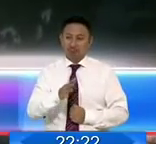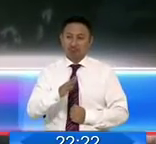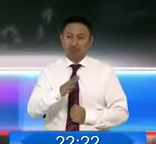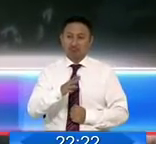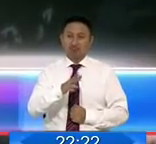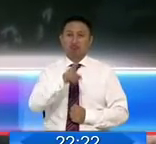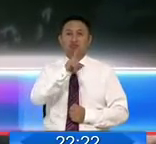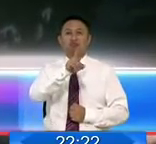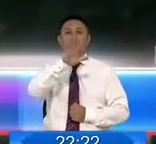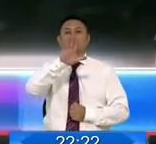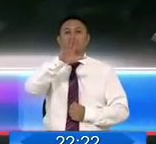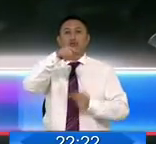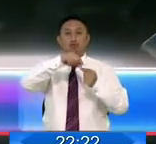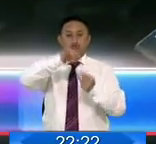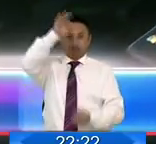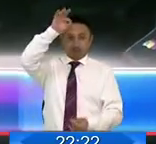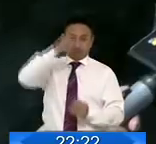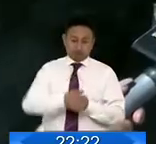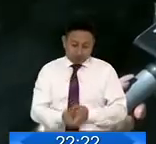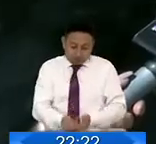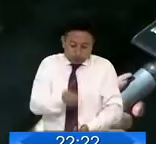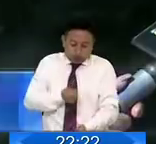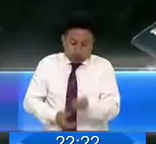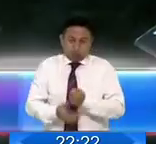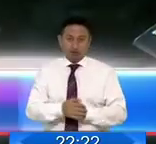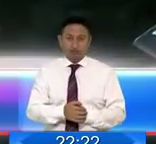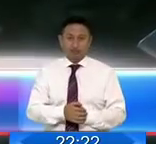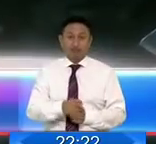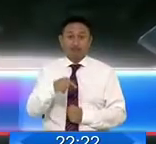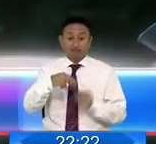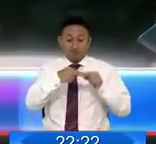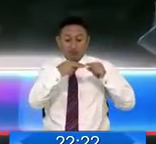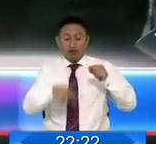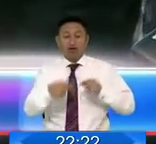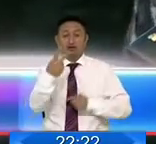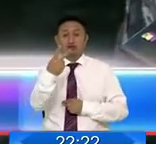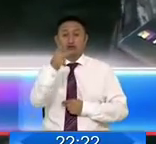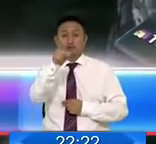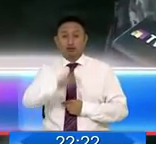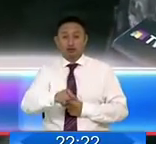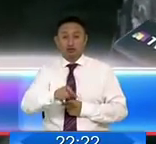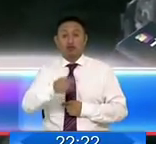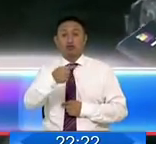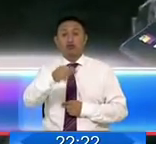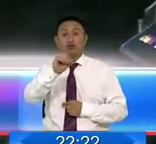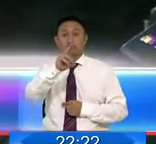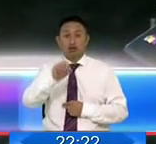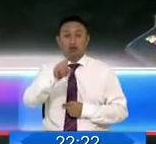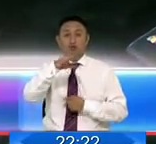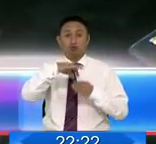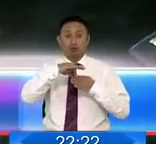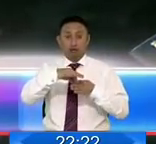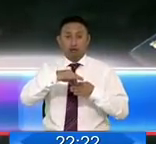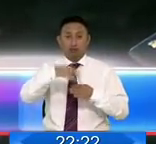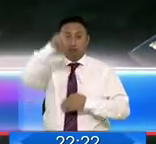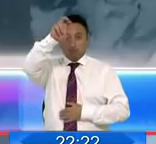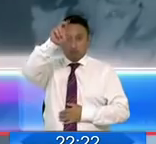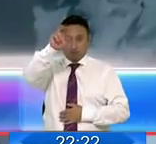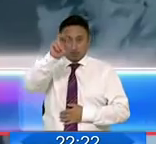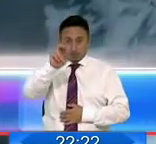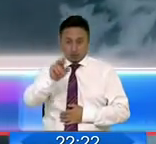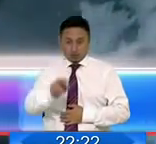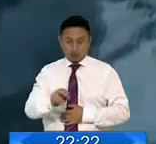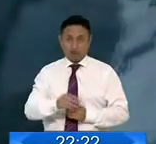unos 25 metros. Específicamente bajaron dos personas, un guía y un miembro del GOE bajó a la grieta y se hizo el rescate. La